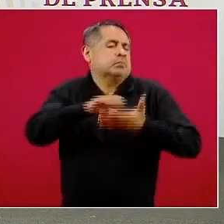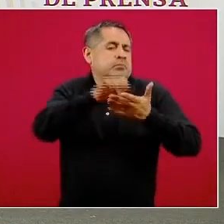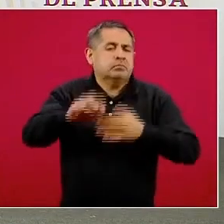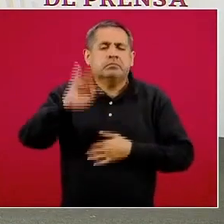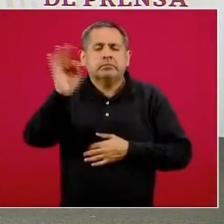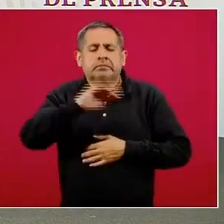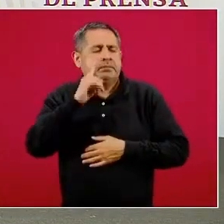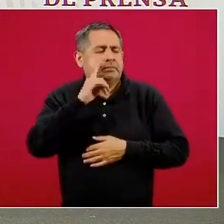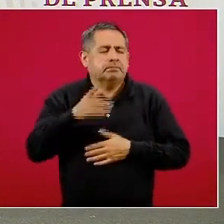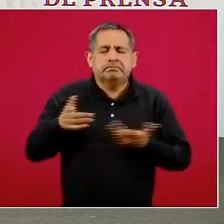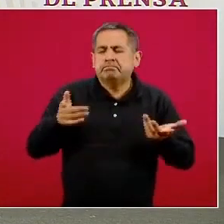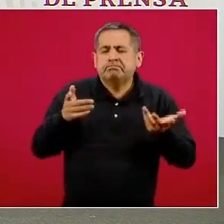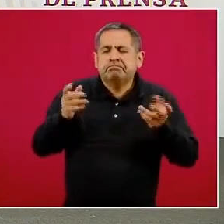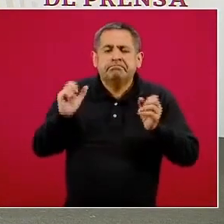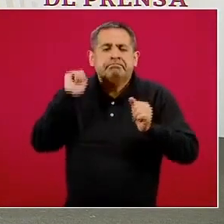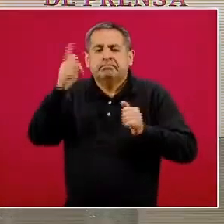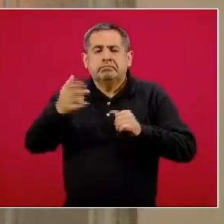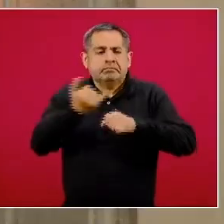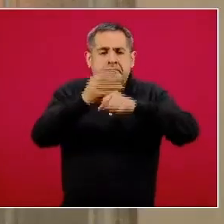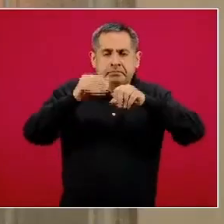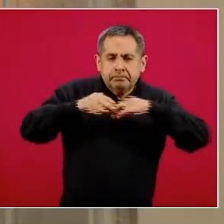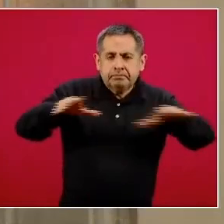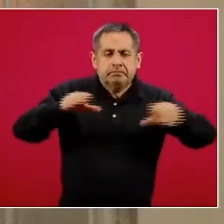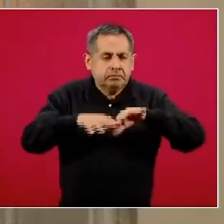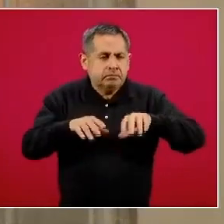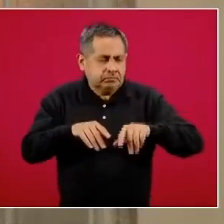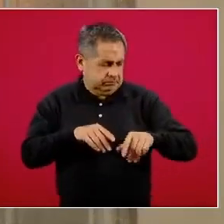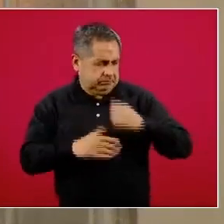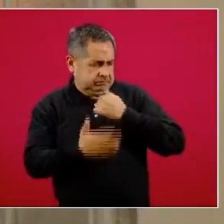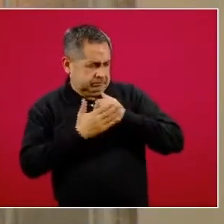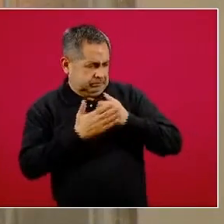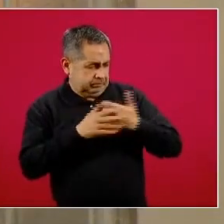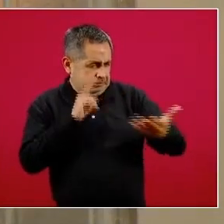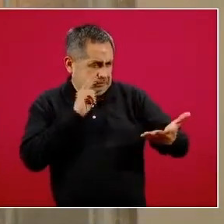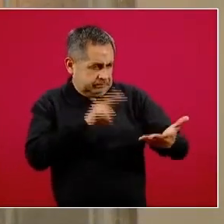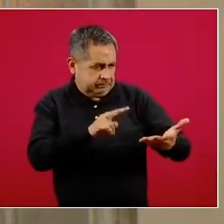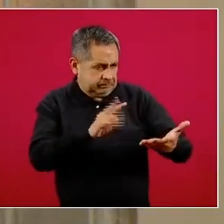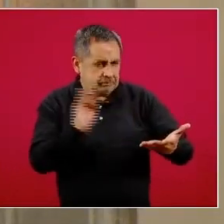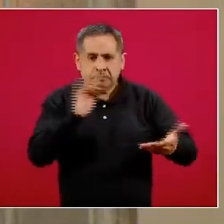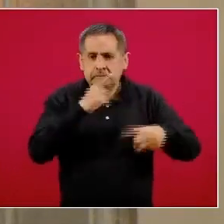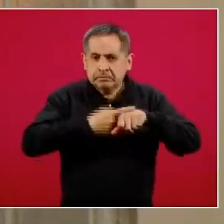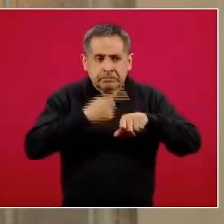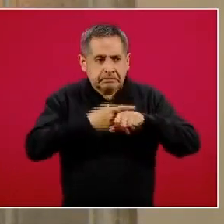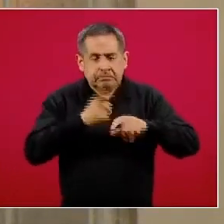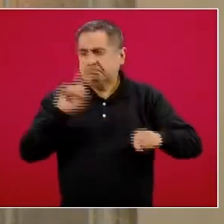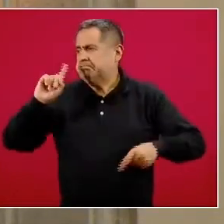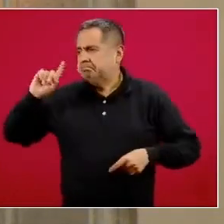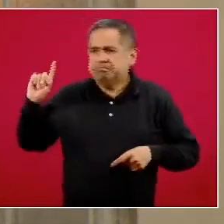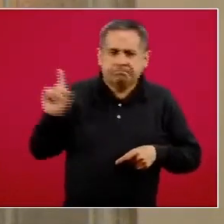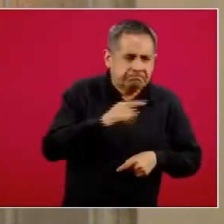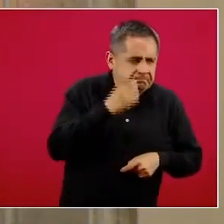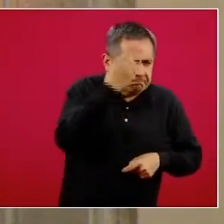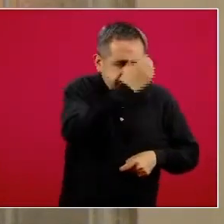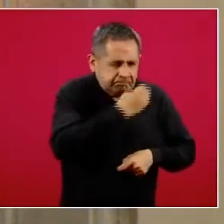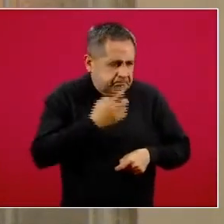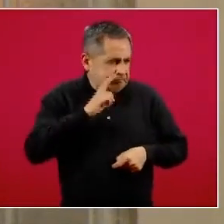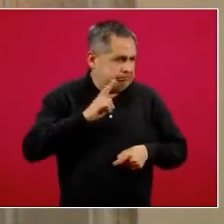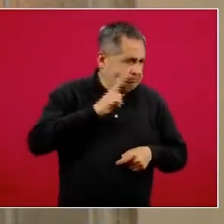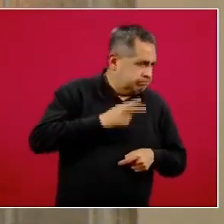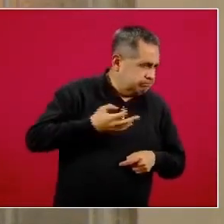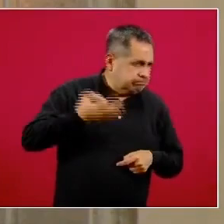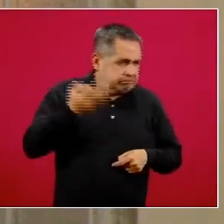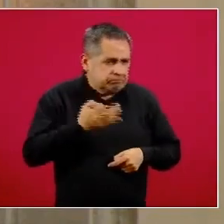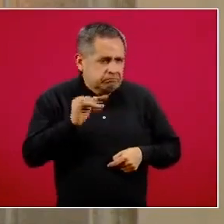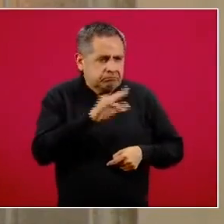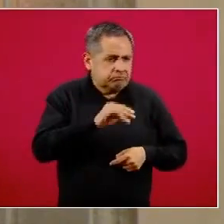alguna información en algún medio de comunicación que pudiera representar una alerta o una señal, hacemos una verificación de esta